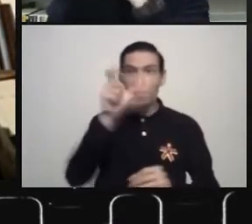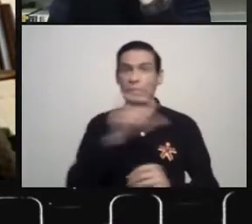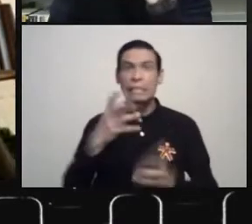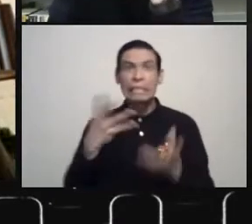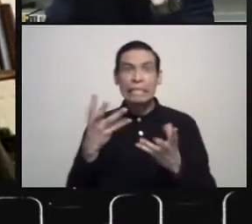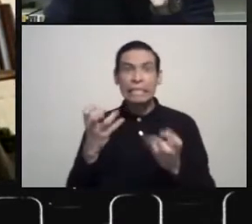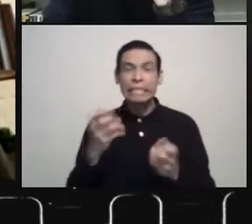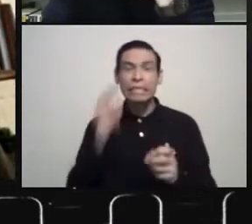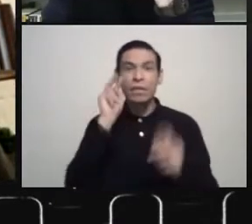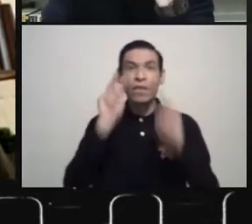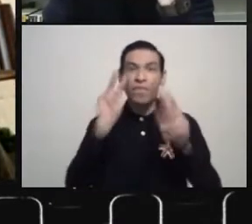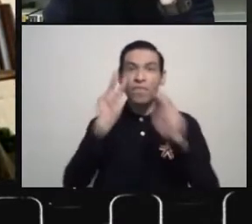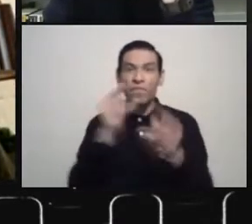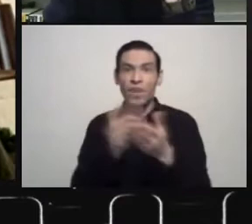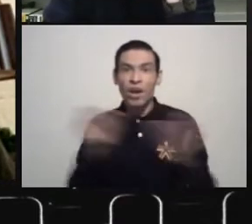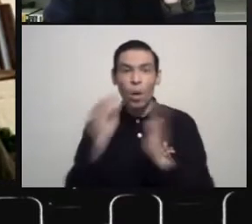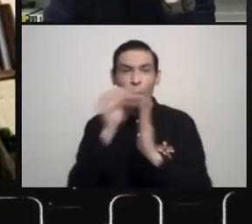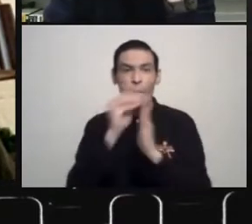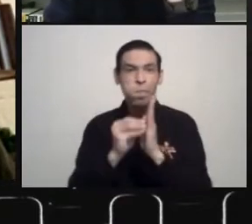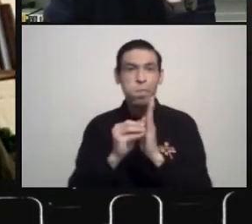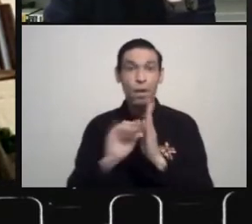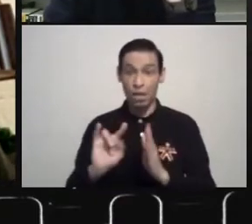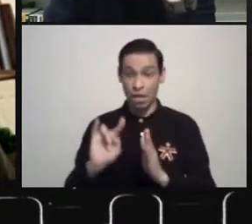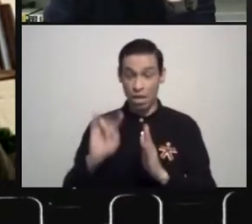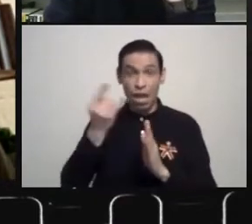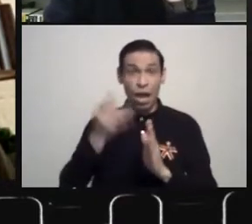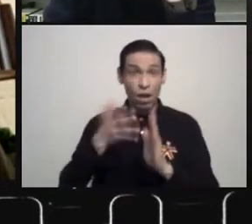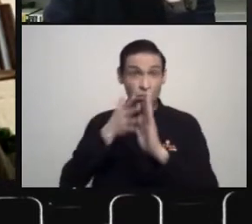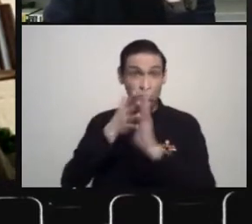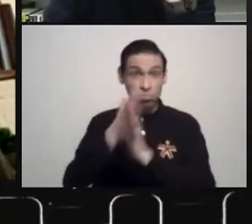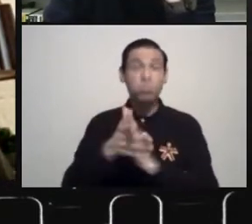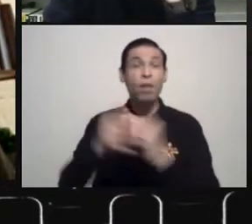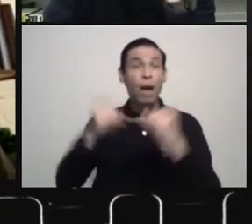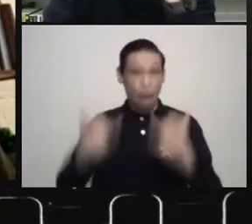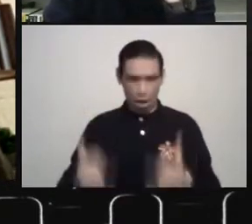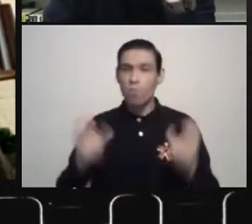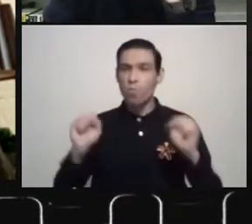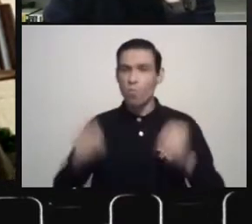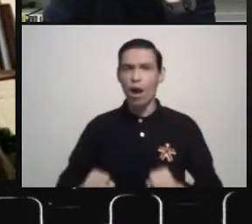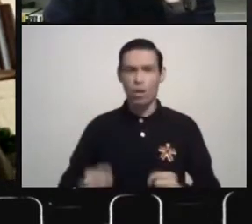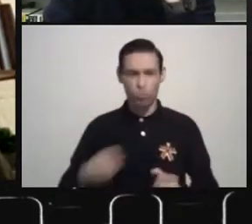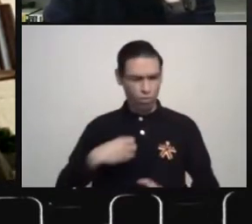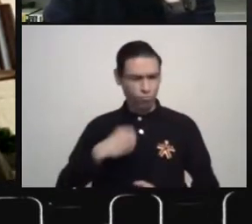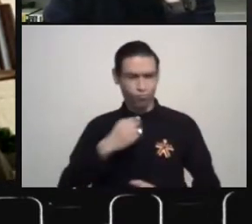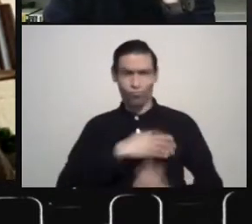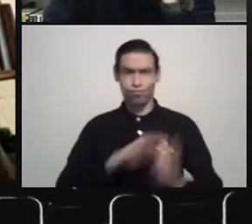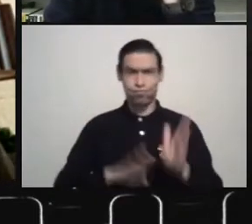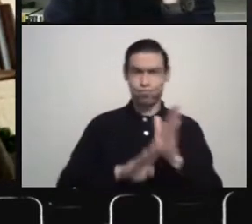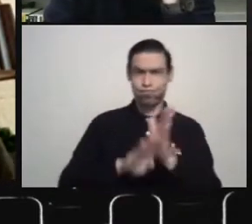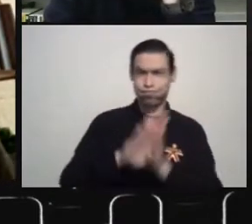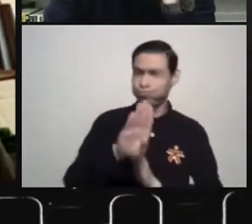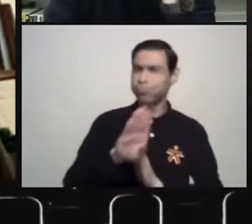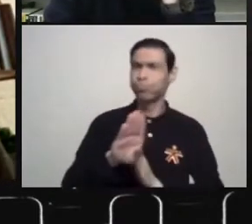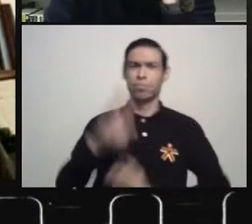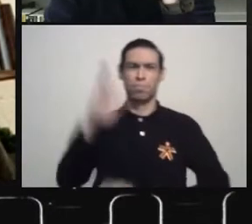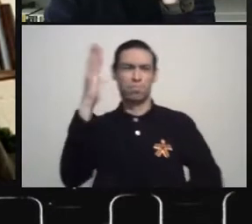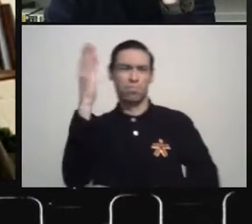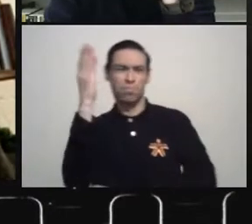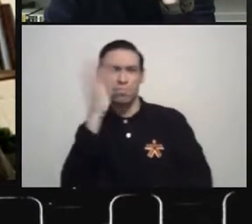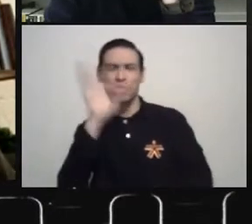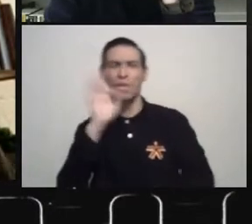historia, seguramente hoy, pues, tener mejor resultado con tu película o tu serie o tu corto que